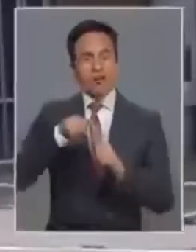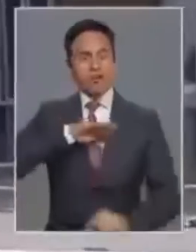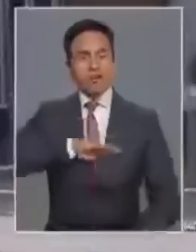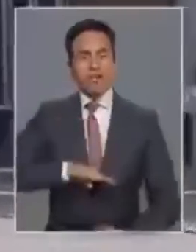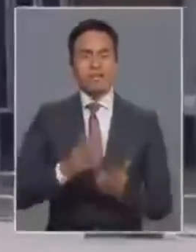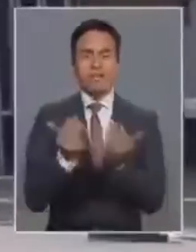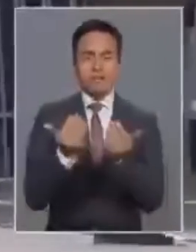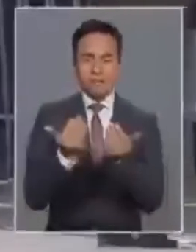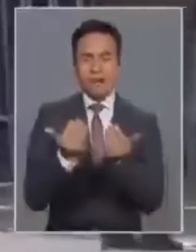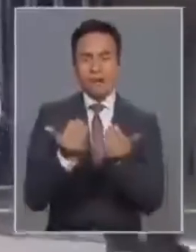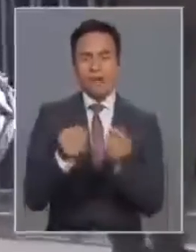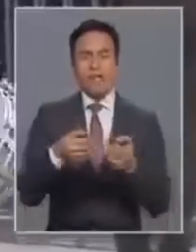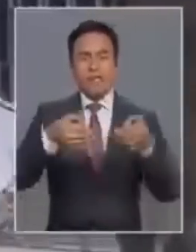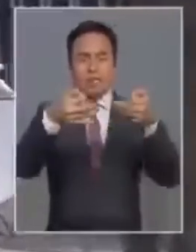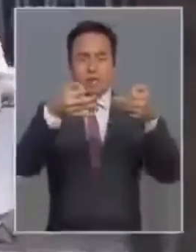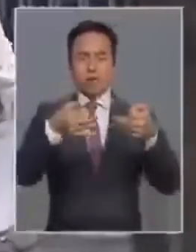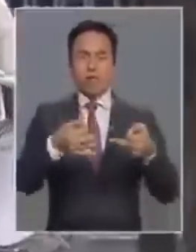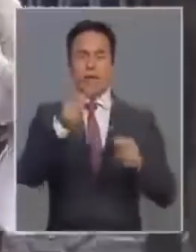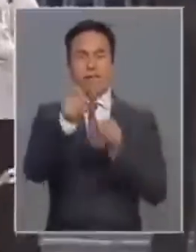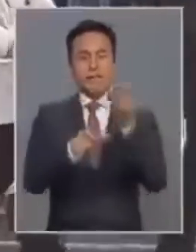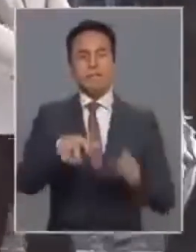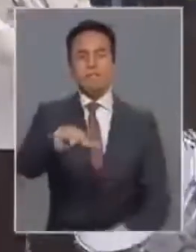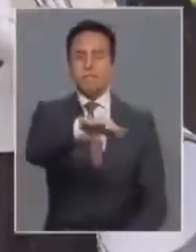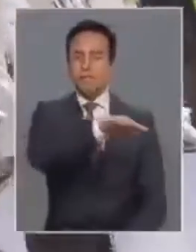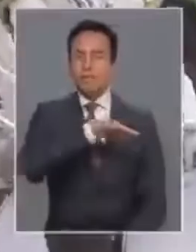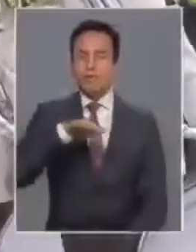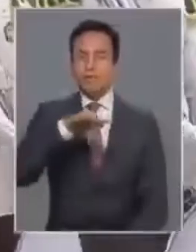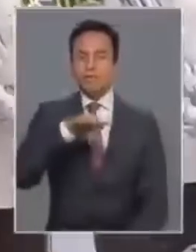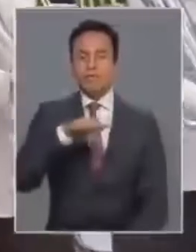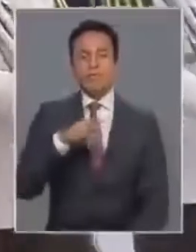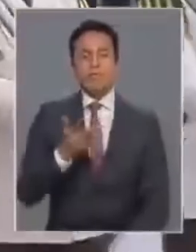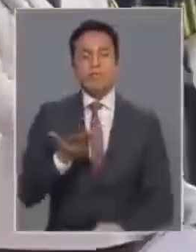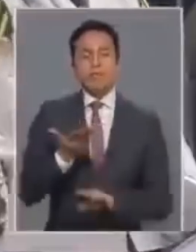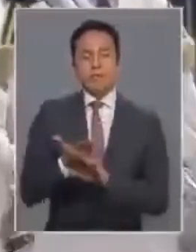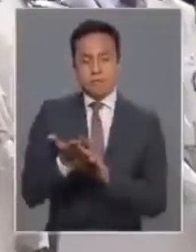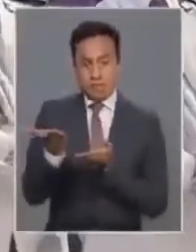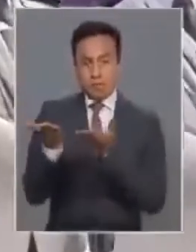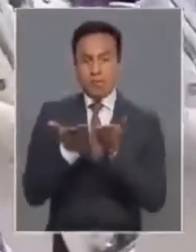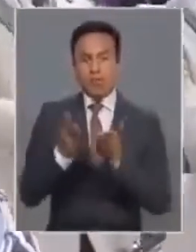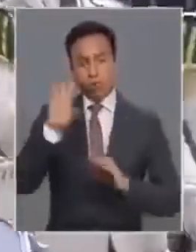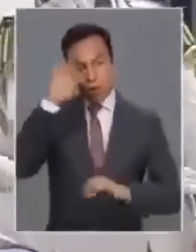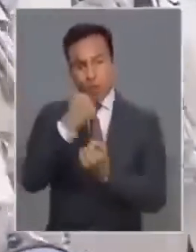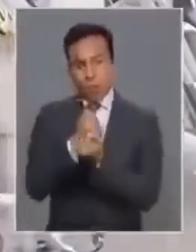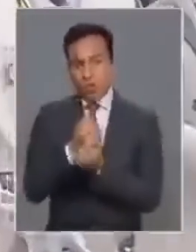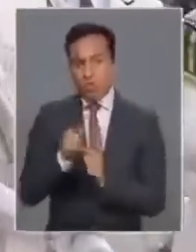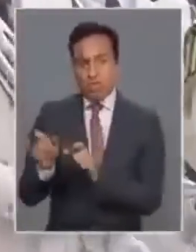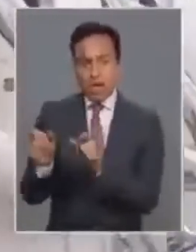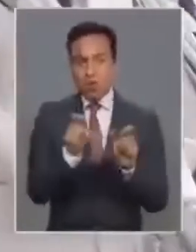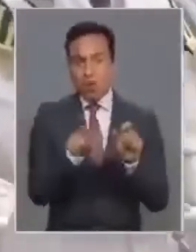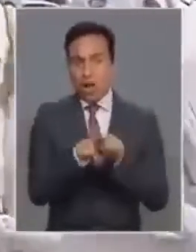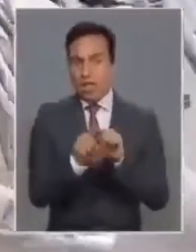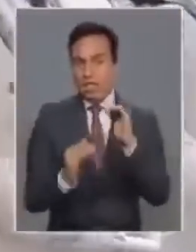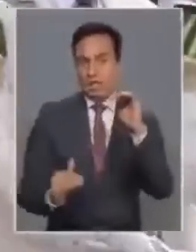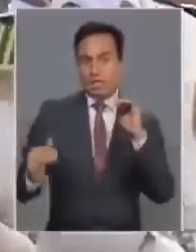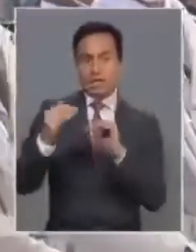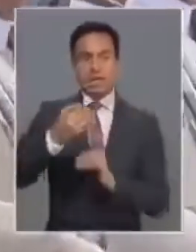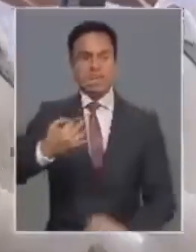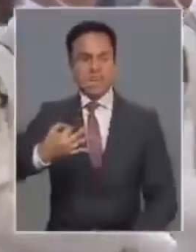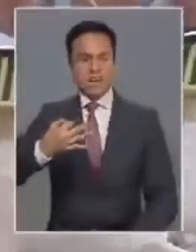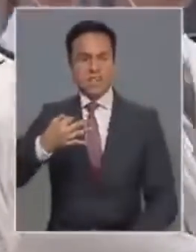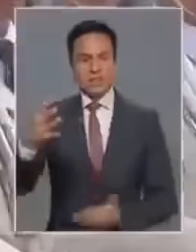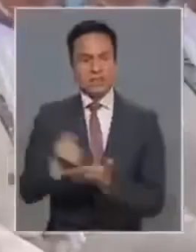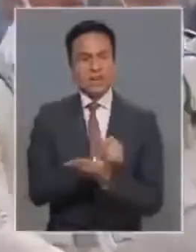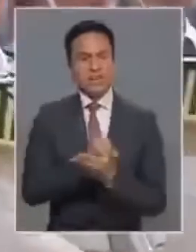yo pienso honestamente que ellos lo hacen de la mejor manera, le ponen todo el corazón, esa manera de marchar, esa manera de girar, esa manera como